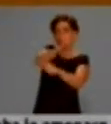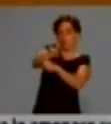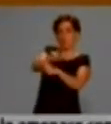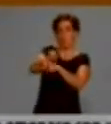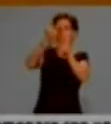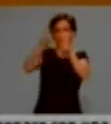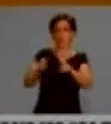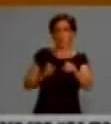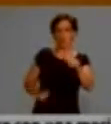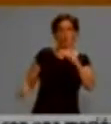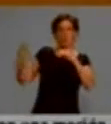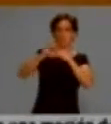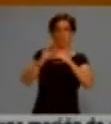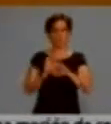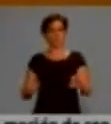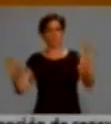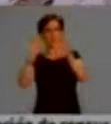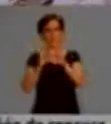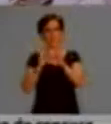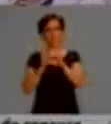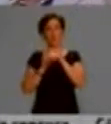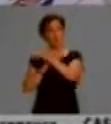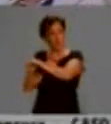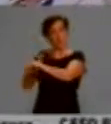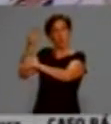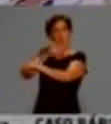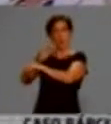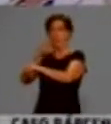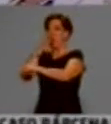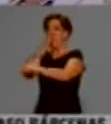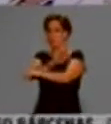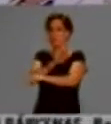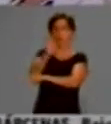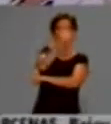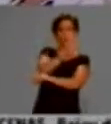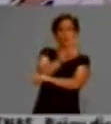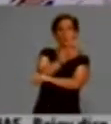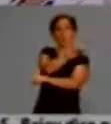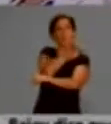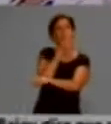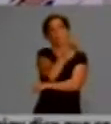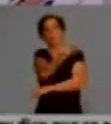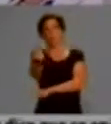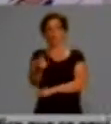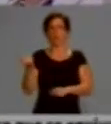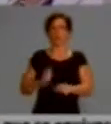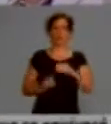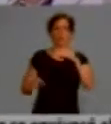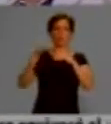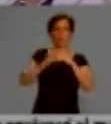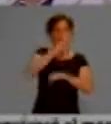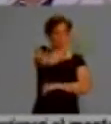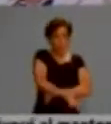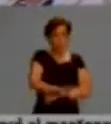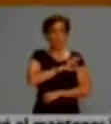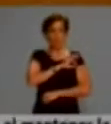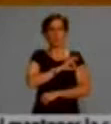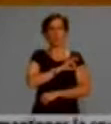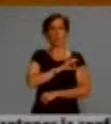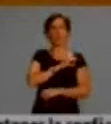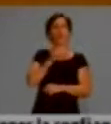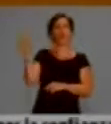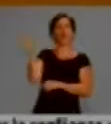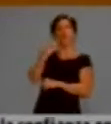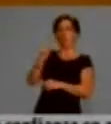sobresueldos, la acusa de filtrar los sobresueldos. Y usted no lo desmiente, le